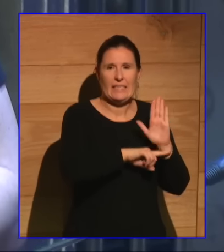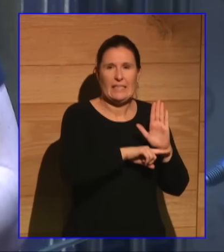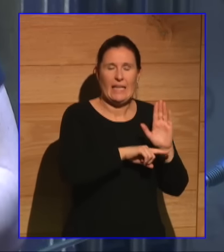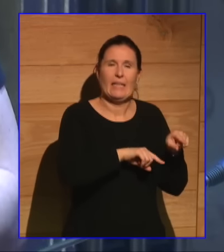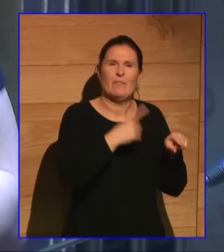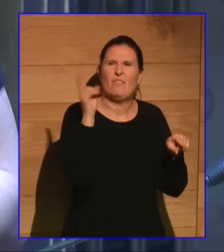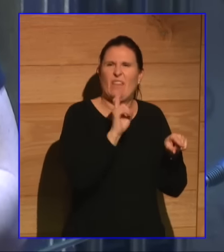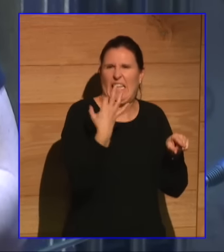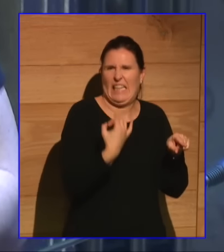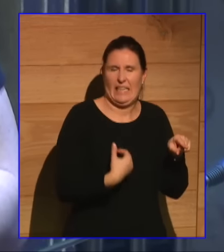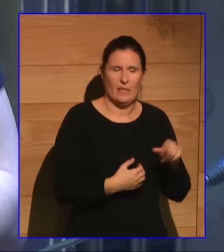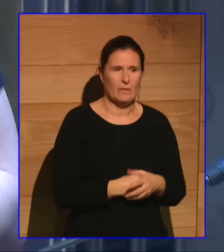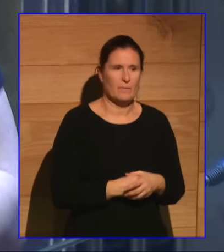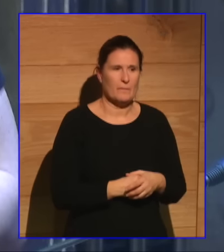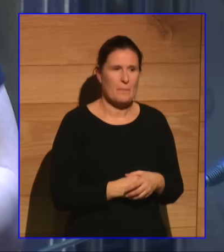Adelante. Pues